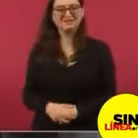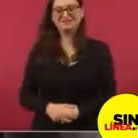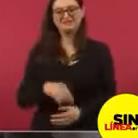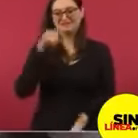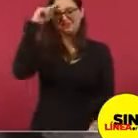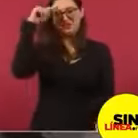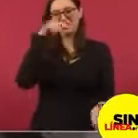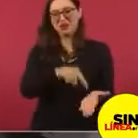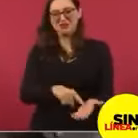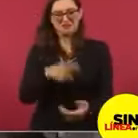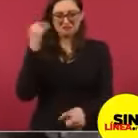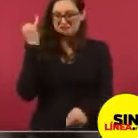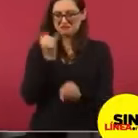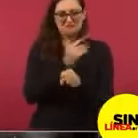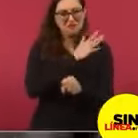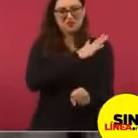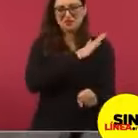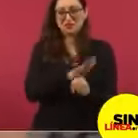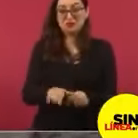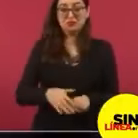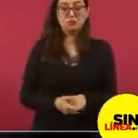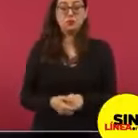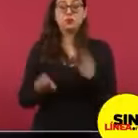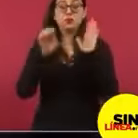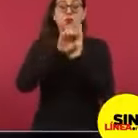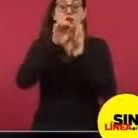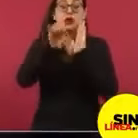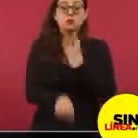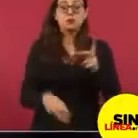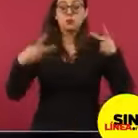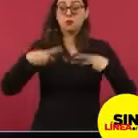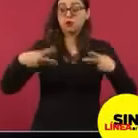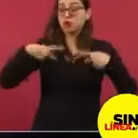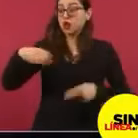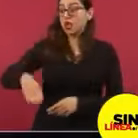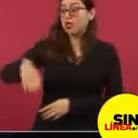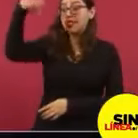pensión a los adultos mayores?